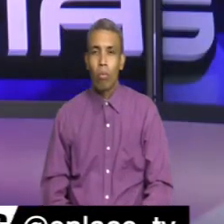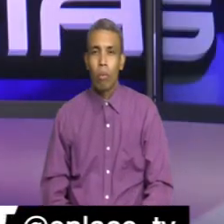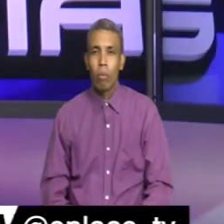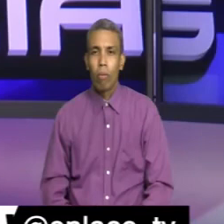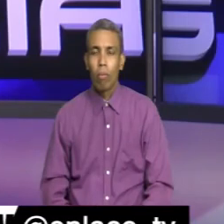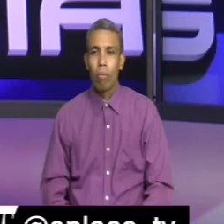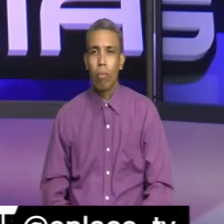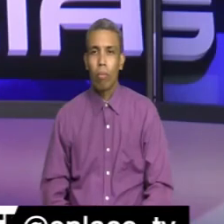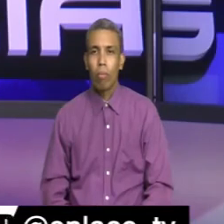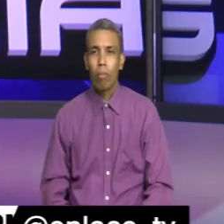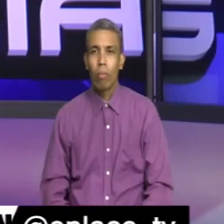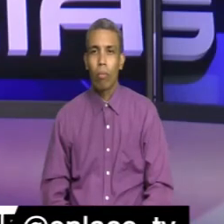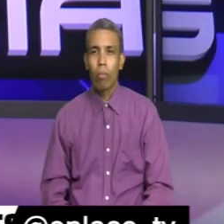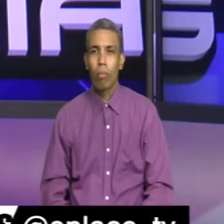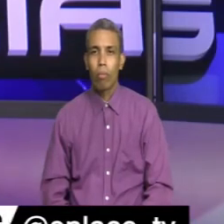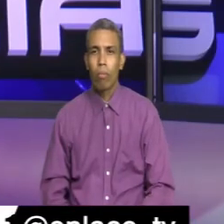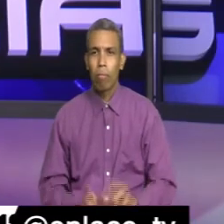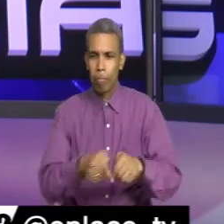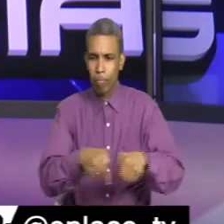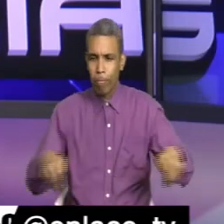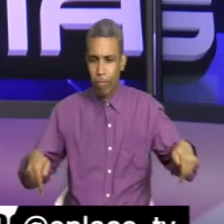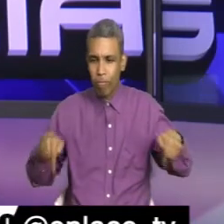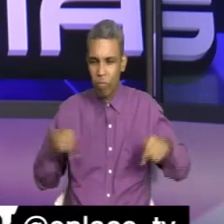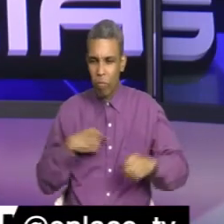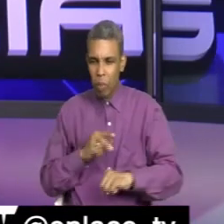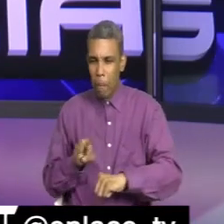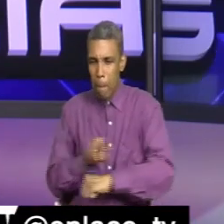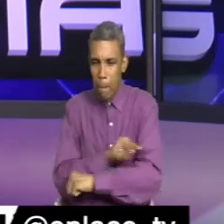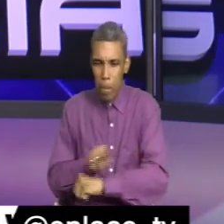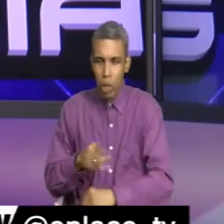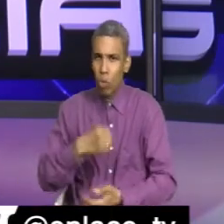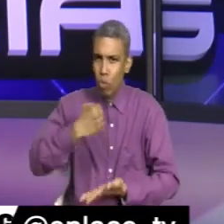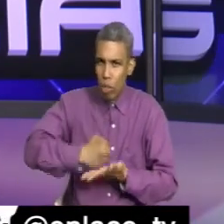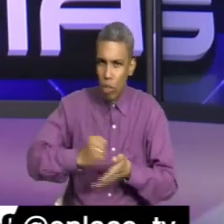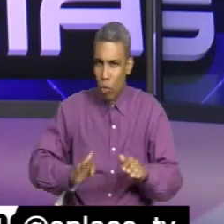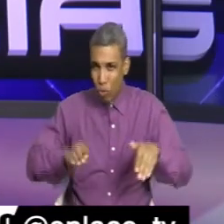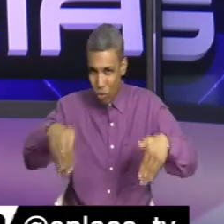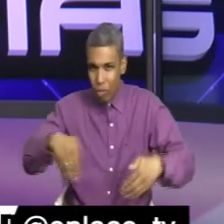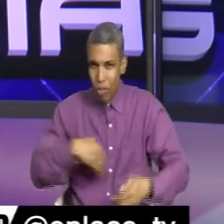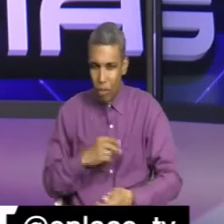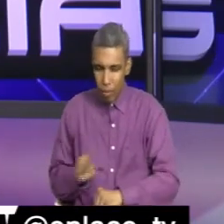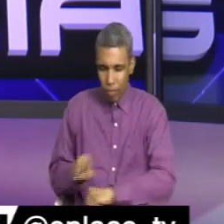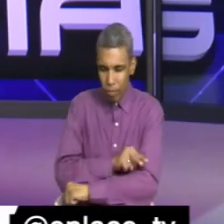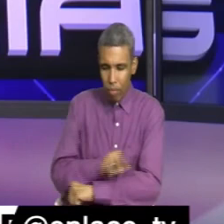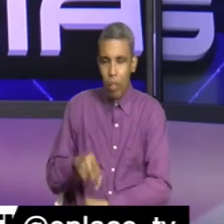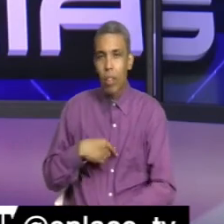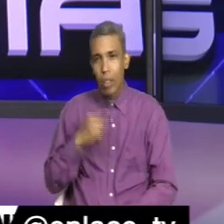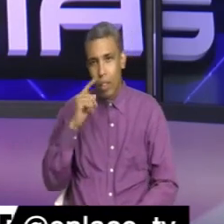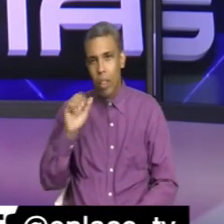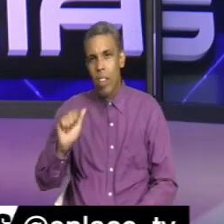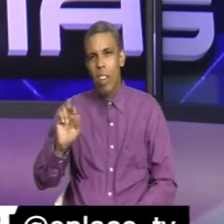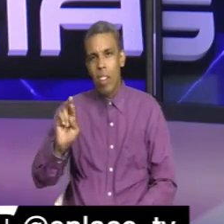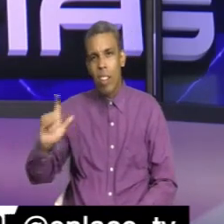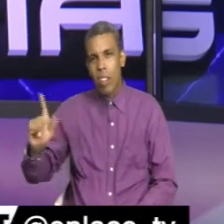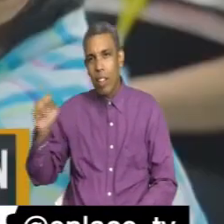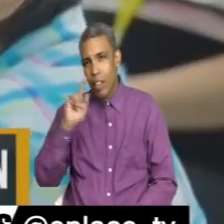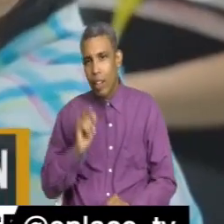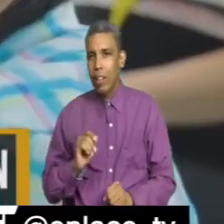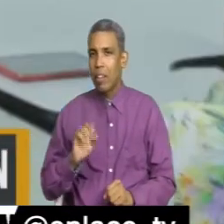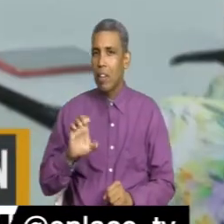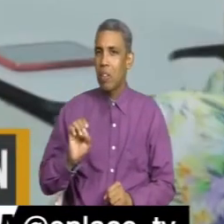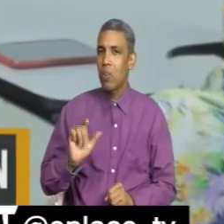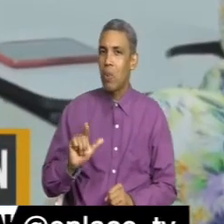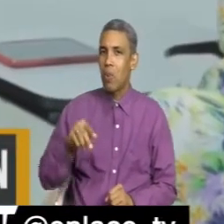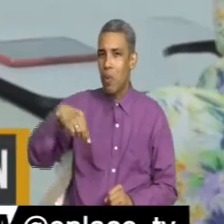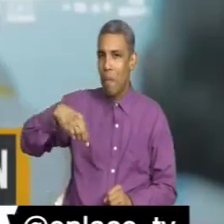Los funcionarios de la Personería Municipal participaron de una capacitación promovida por la ARL Colpatria. Nuestros